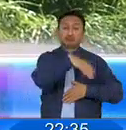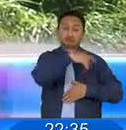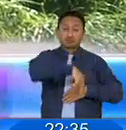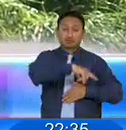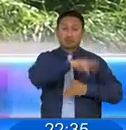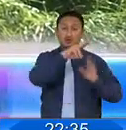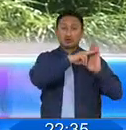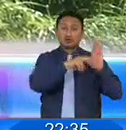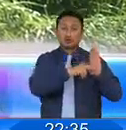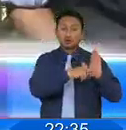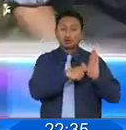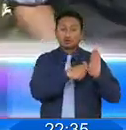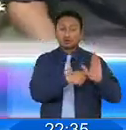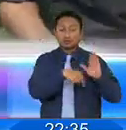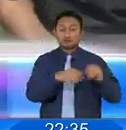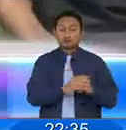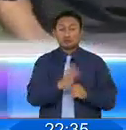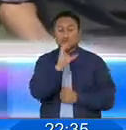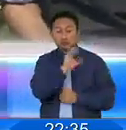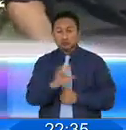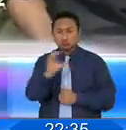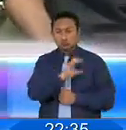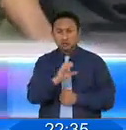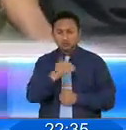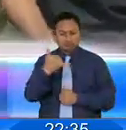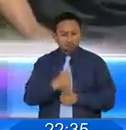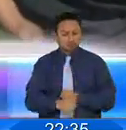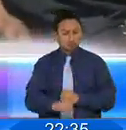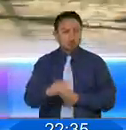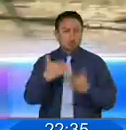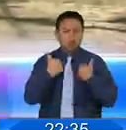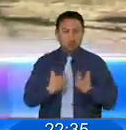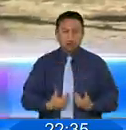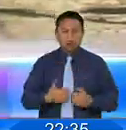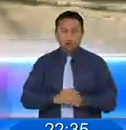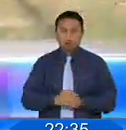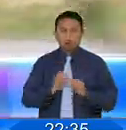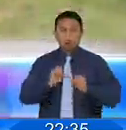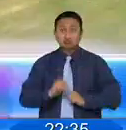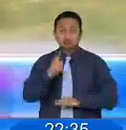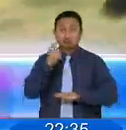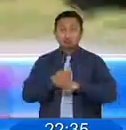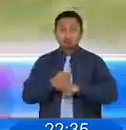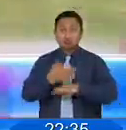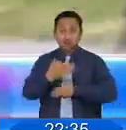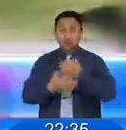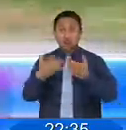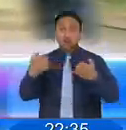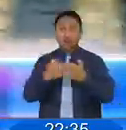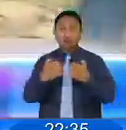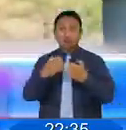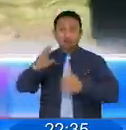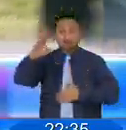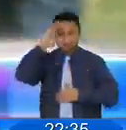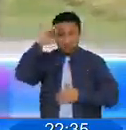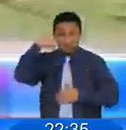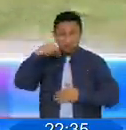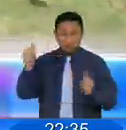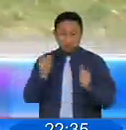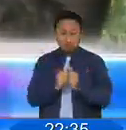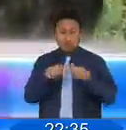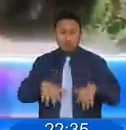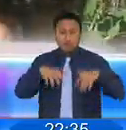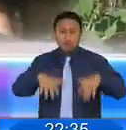medidas reparatorias, dispuso la búsqueda indefinida de los restos. Cumpliendo con una orden judicial, equipos especiales de la policía, ayudados con